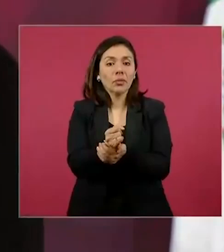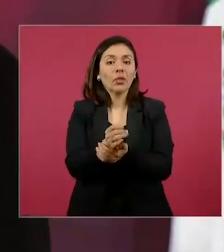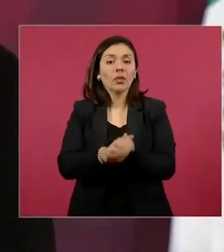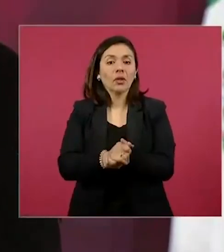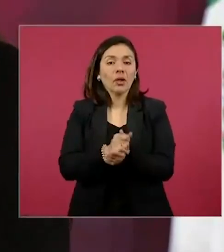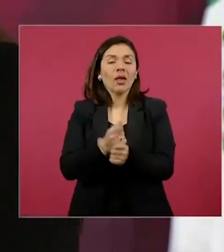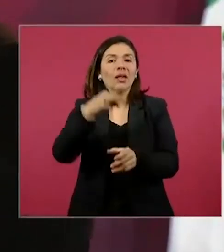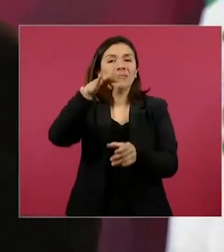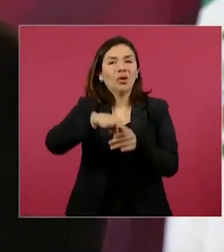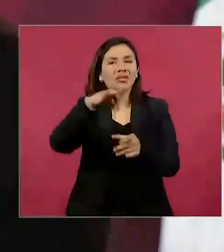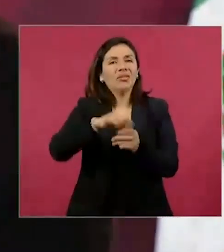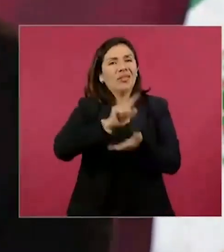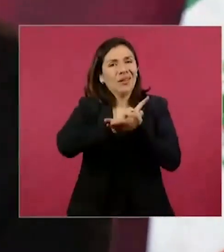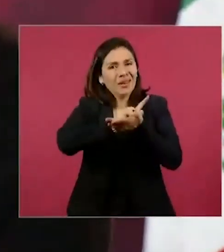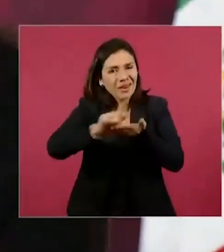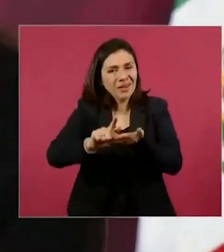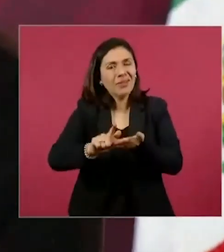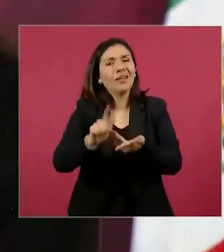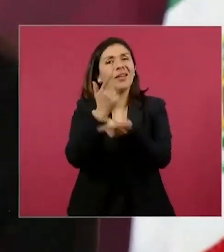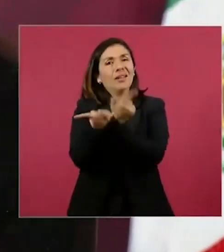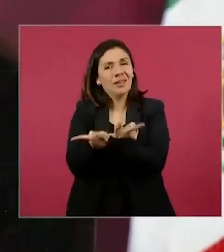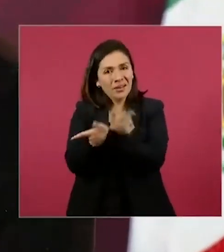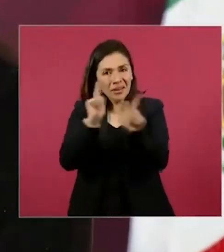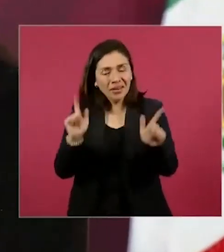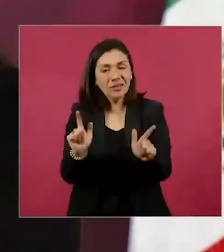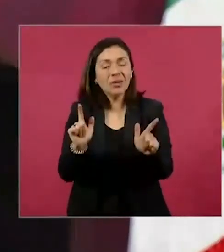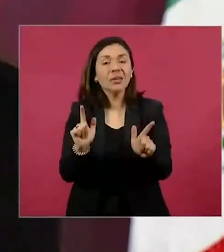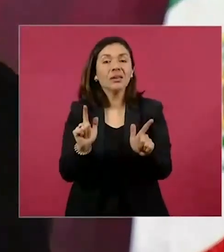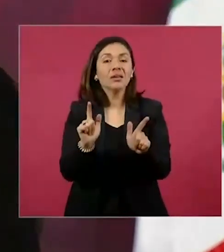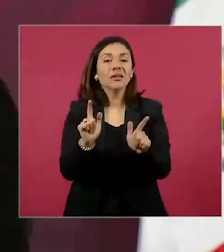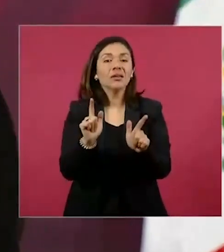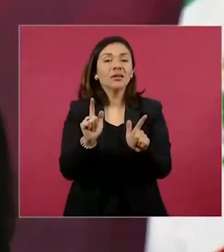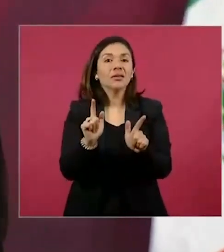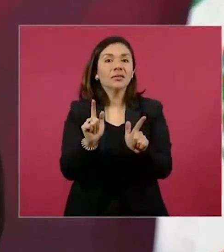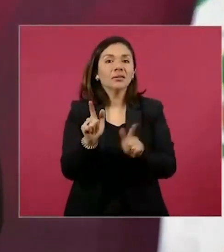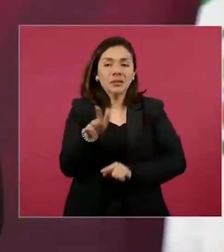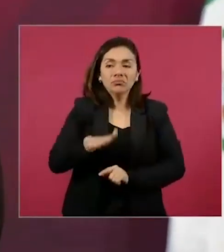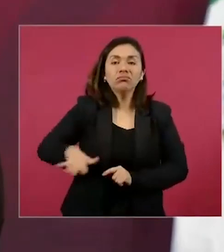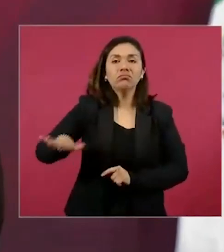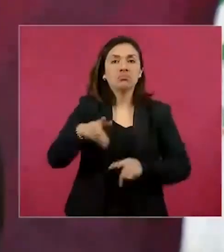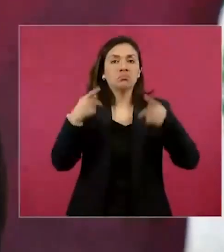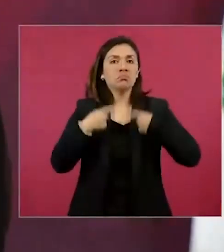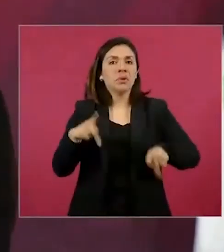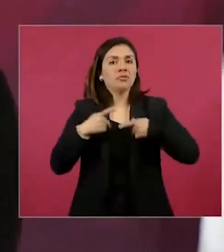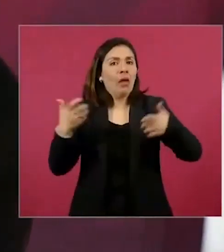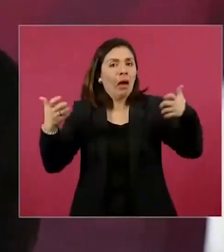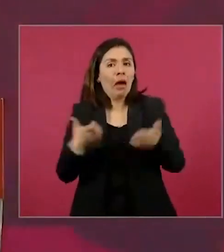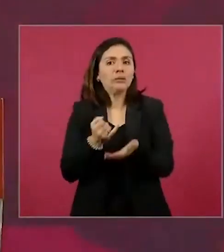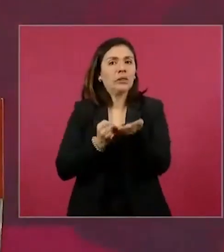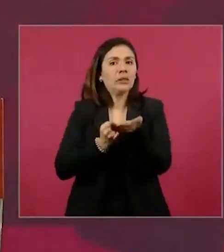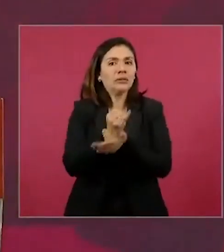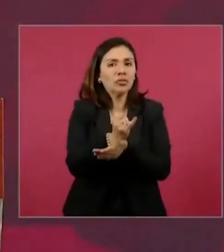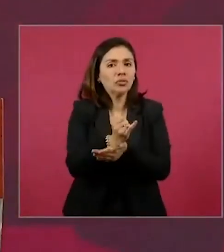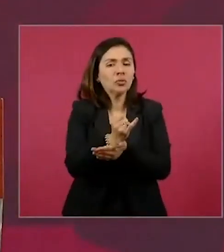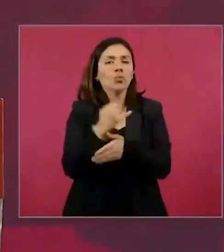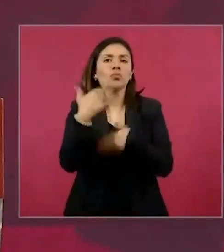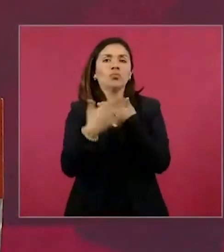elecciones limpias, libres, que sea el pueblo el que decida, elija,